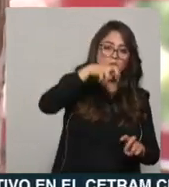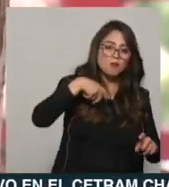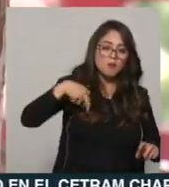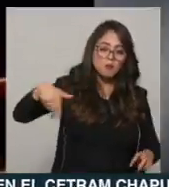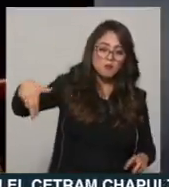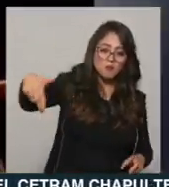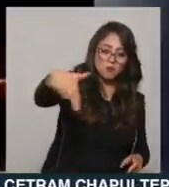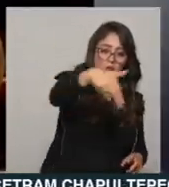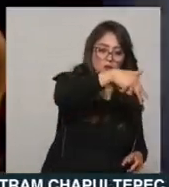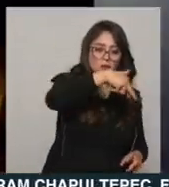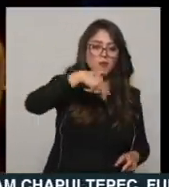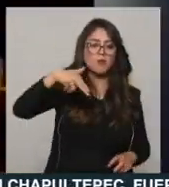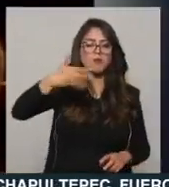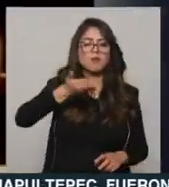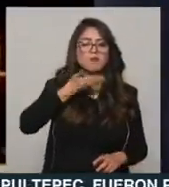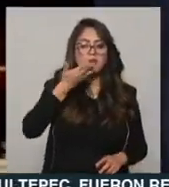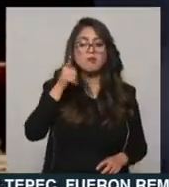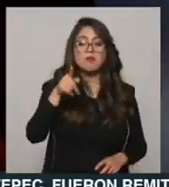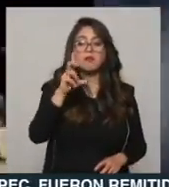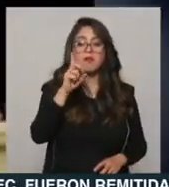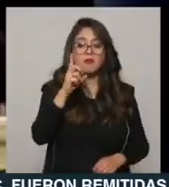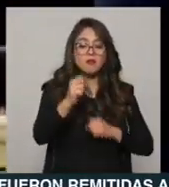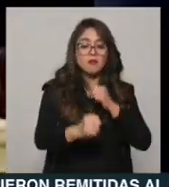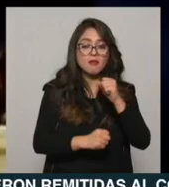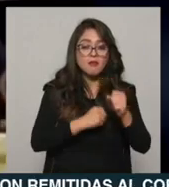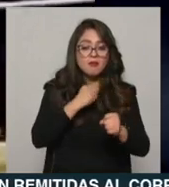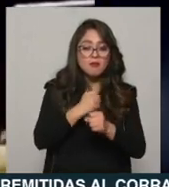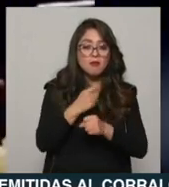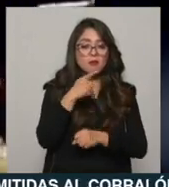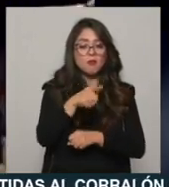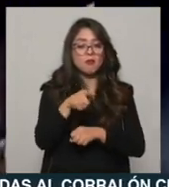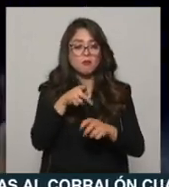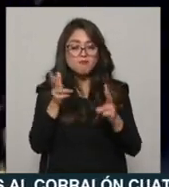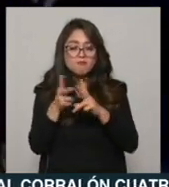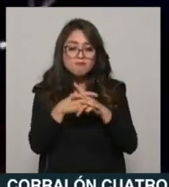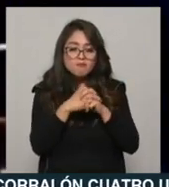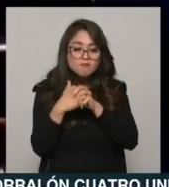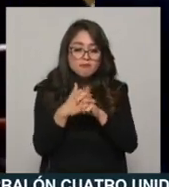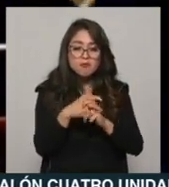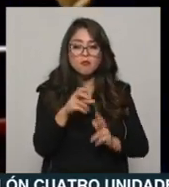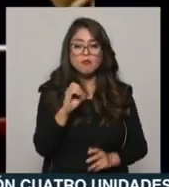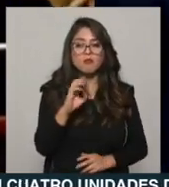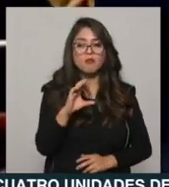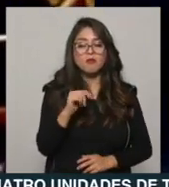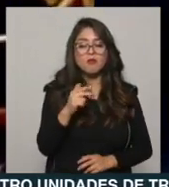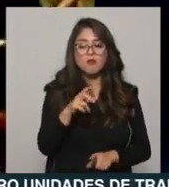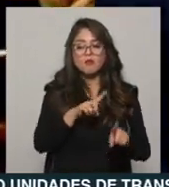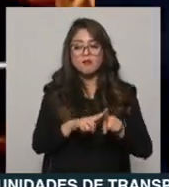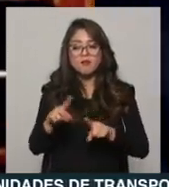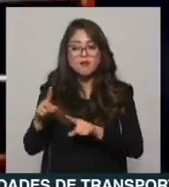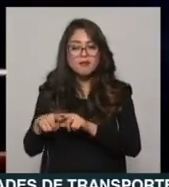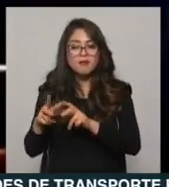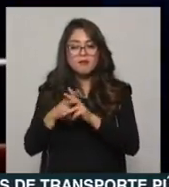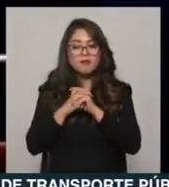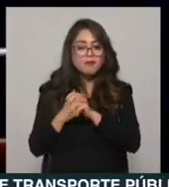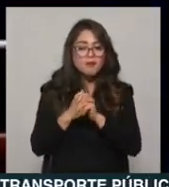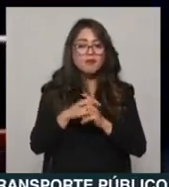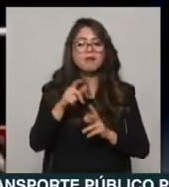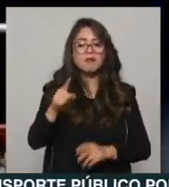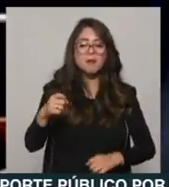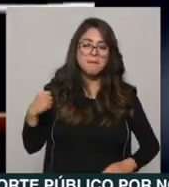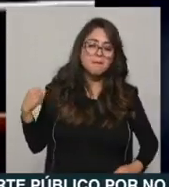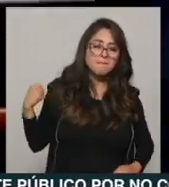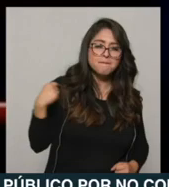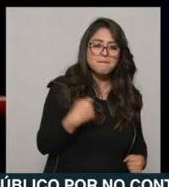en las cuerdas. Con más de 30 años de trayectoria, Octagón ha tenido diversas peleas que lo han dejado marcado. Entre